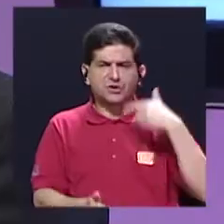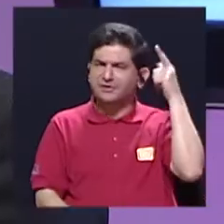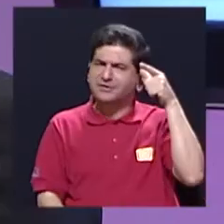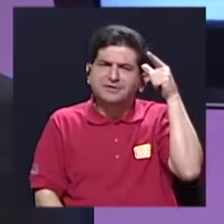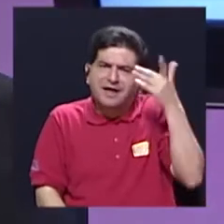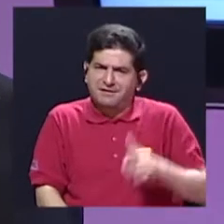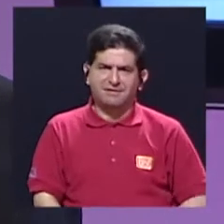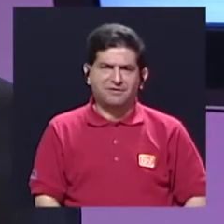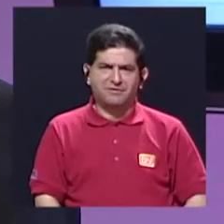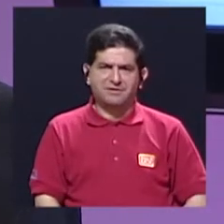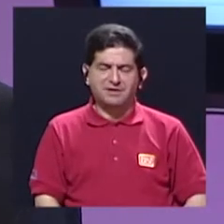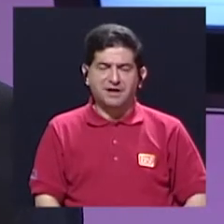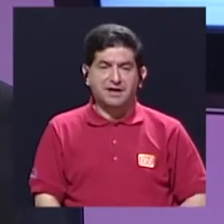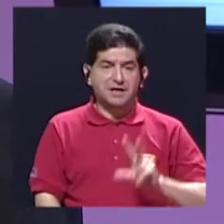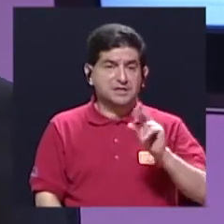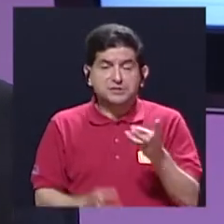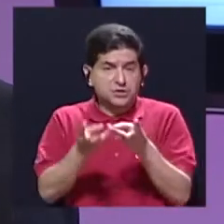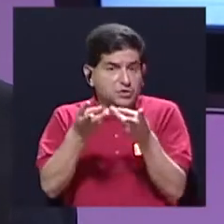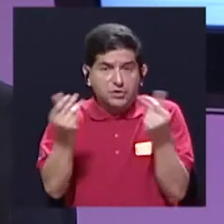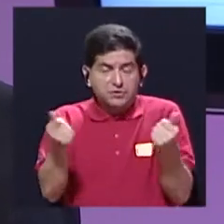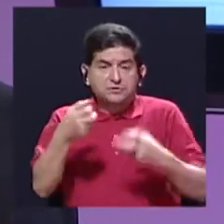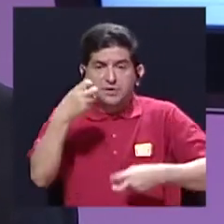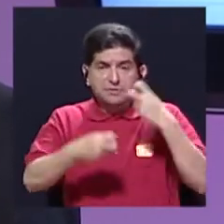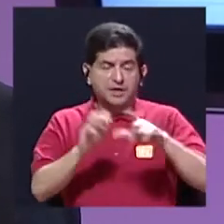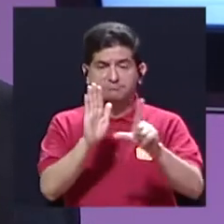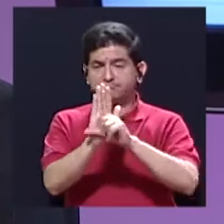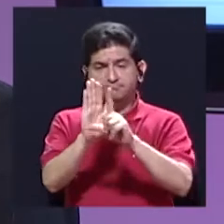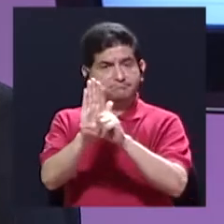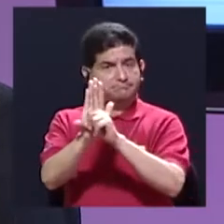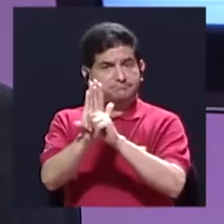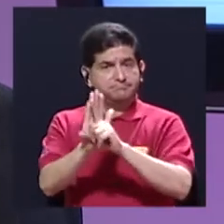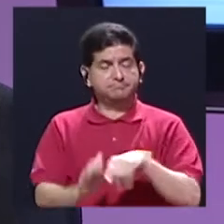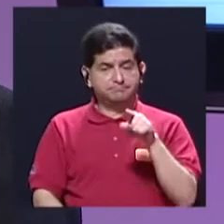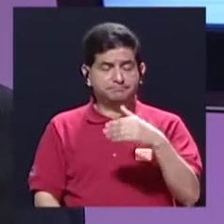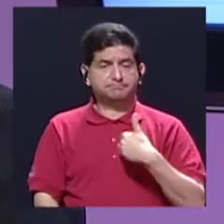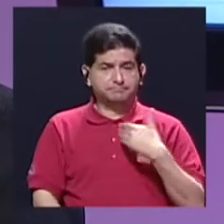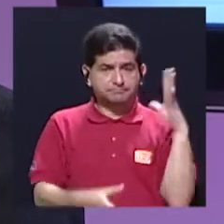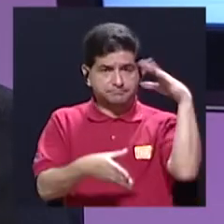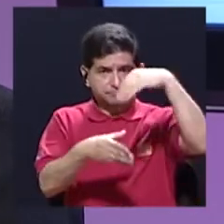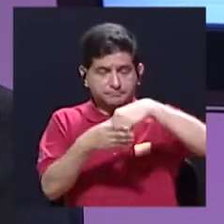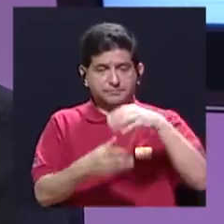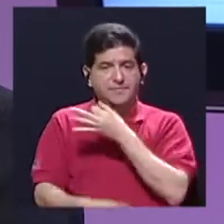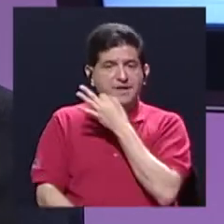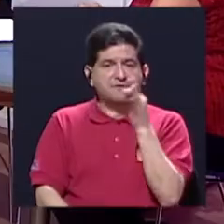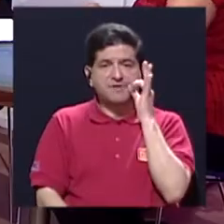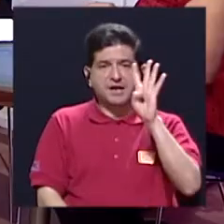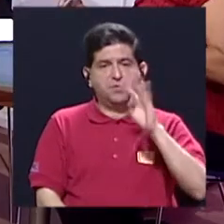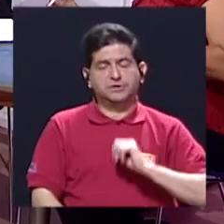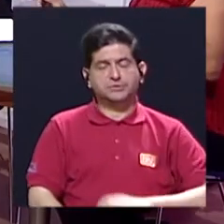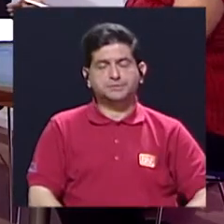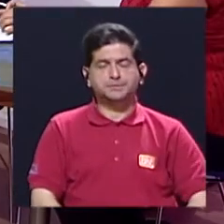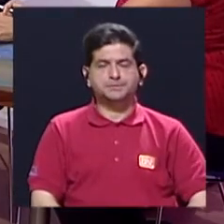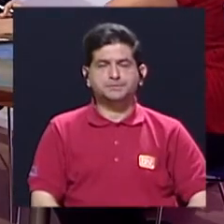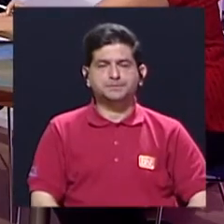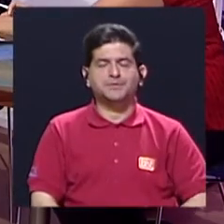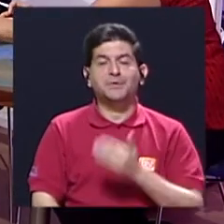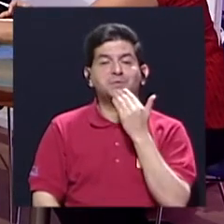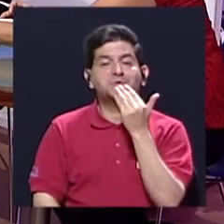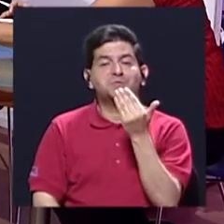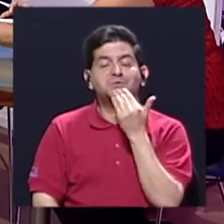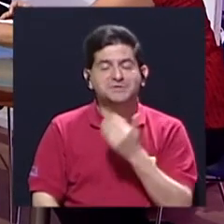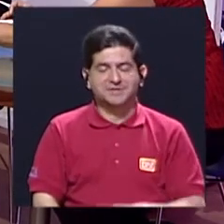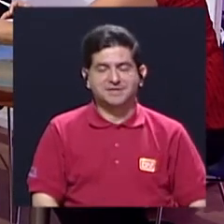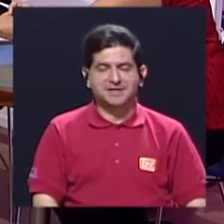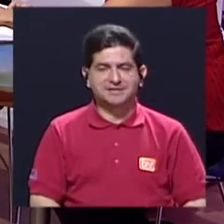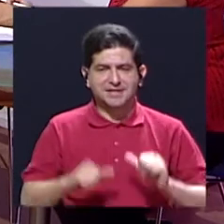sentido si no se dilucida el problema legal que está envolviendo a Finca 4. Bien, muchas gracias.